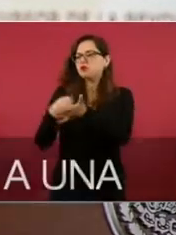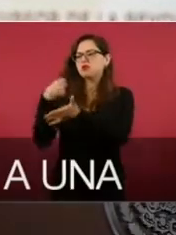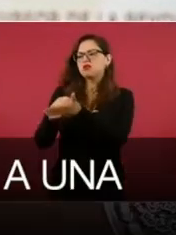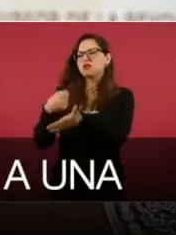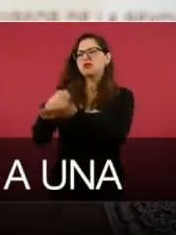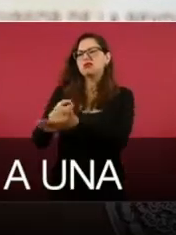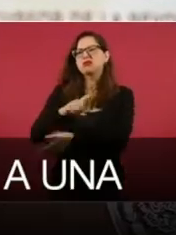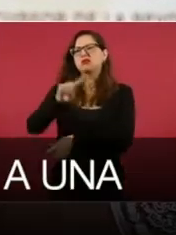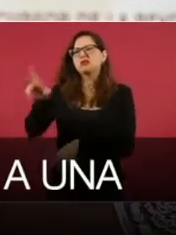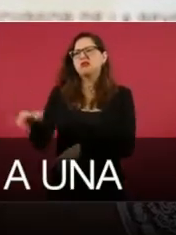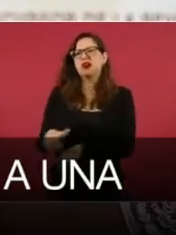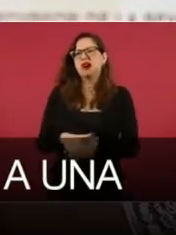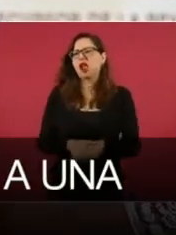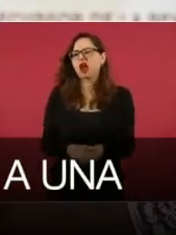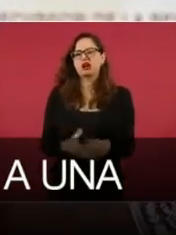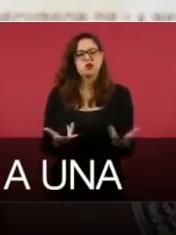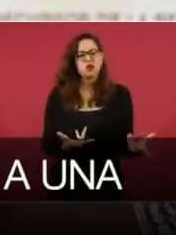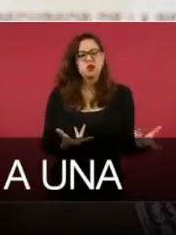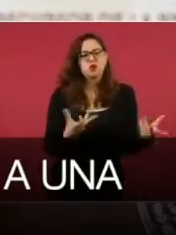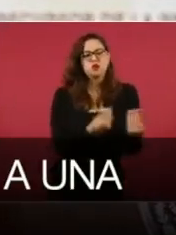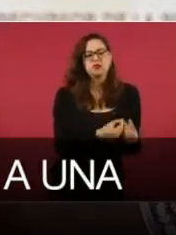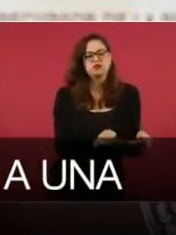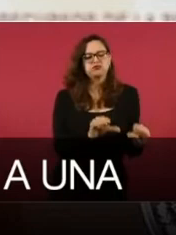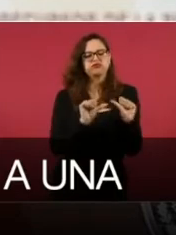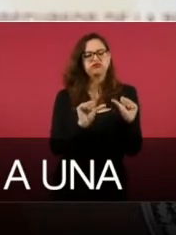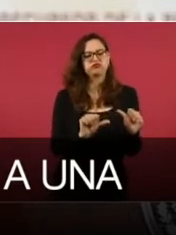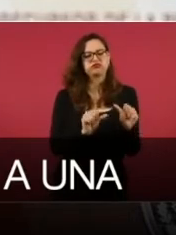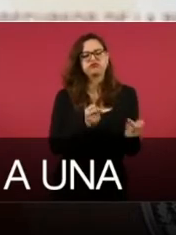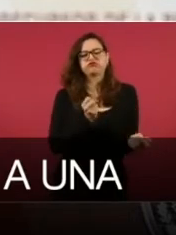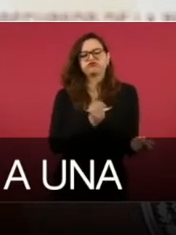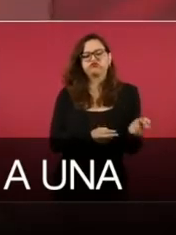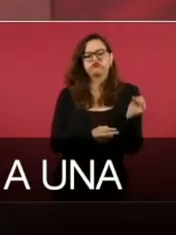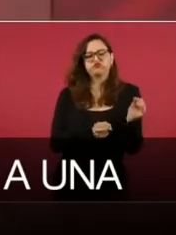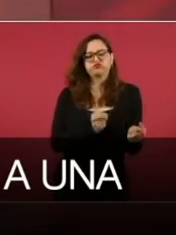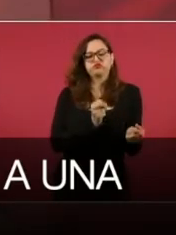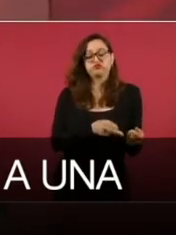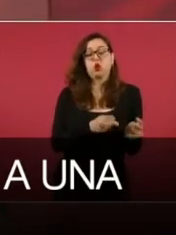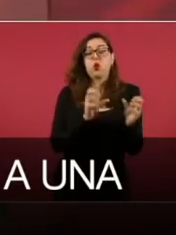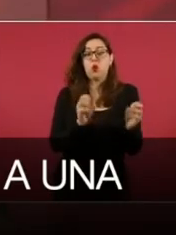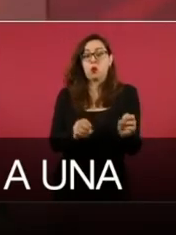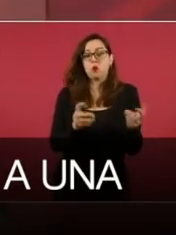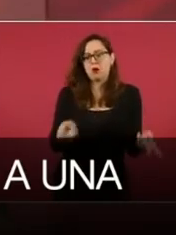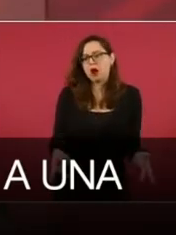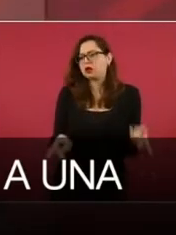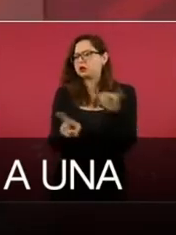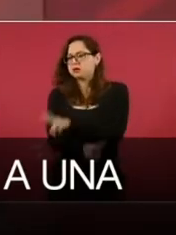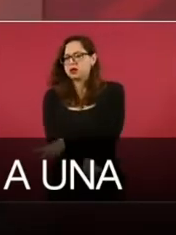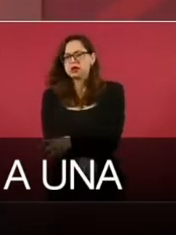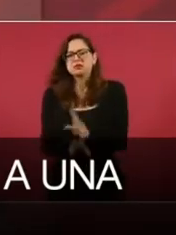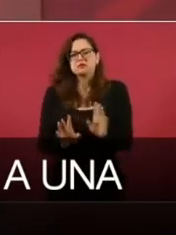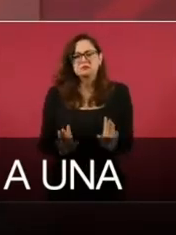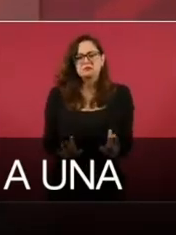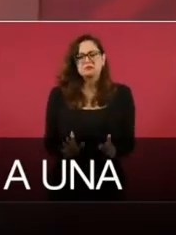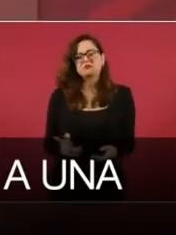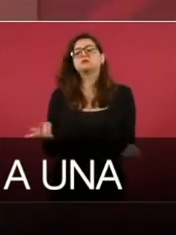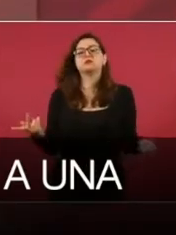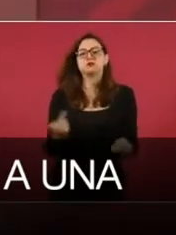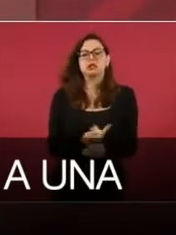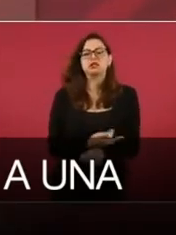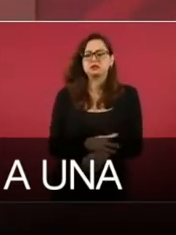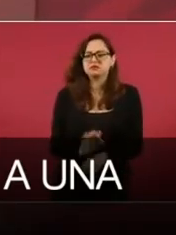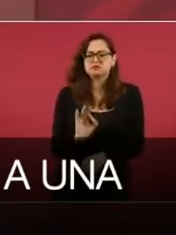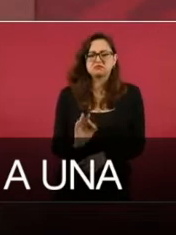se llevará, lo dijo en su mañanera, su cuarto informe de gobierno. Será una manifestación de su